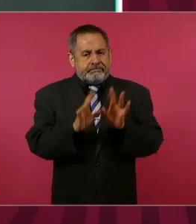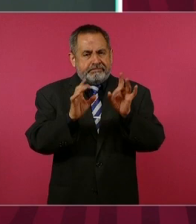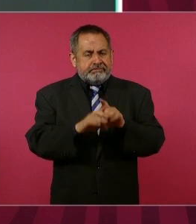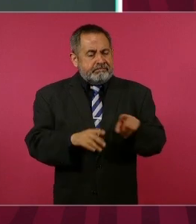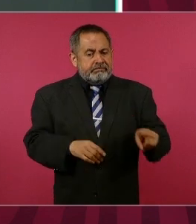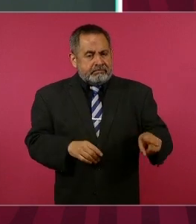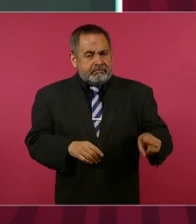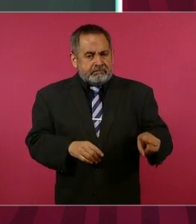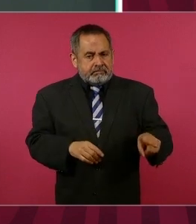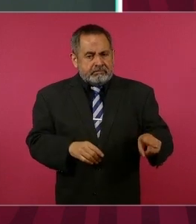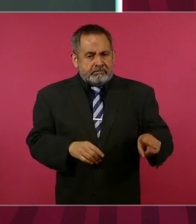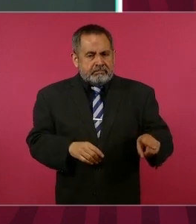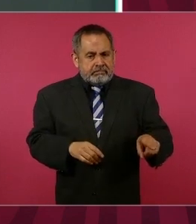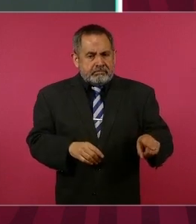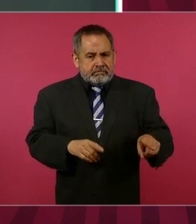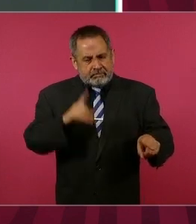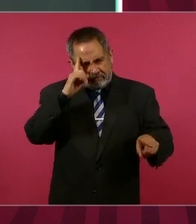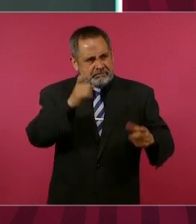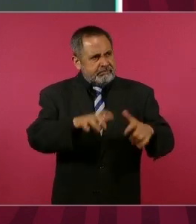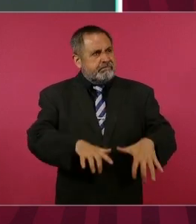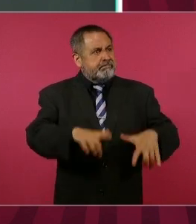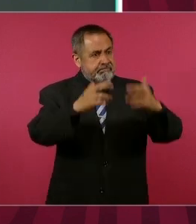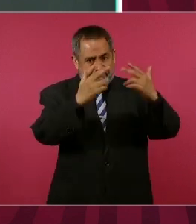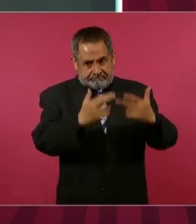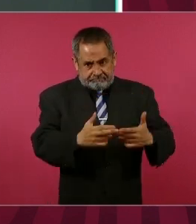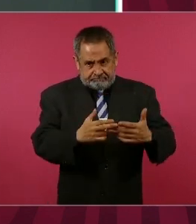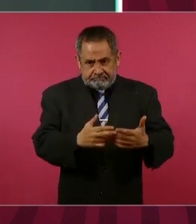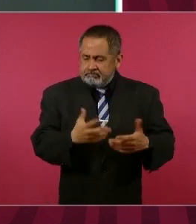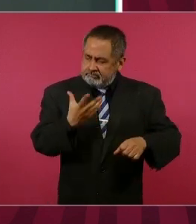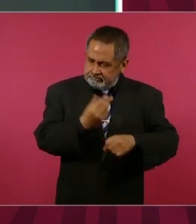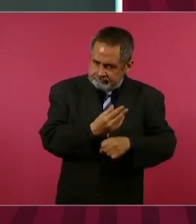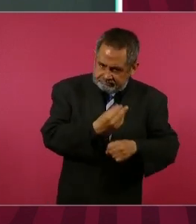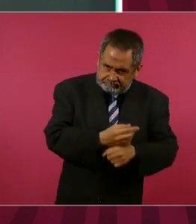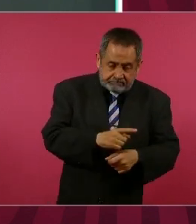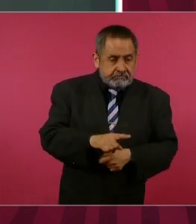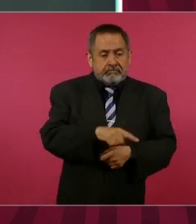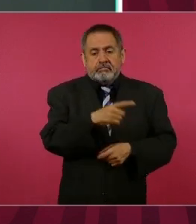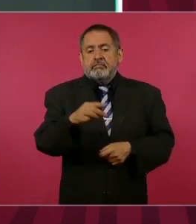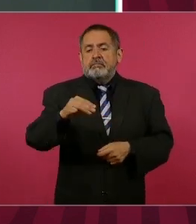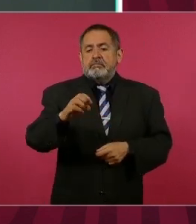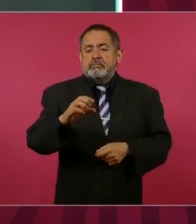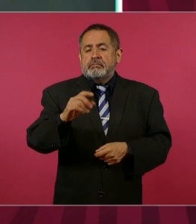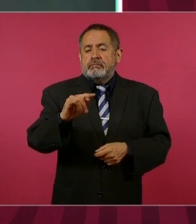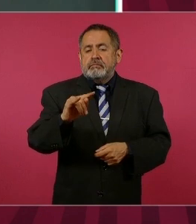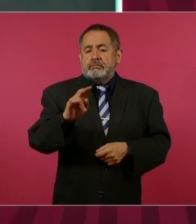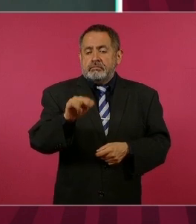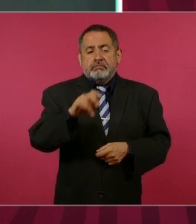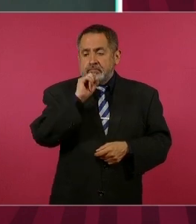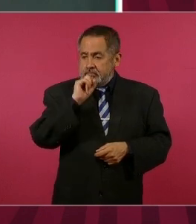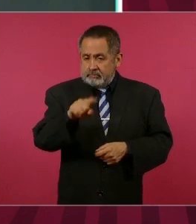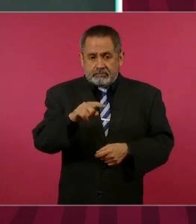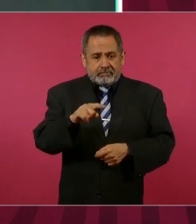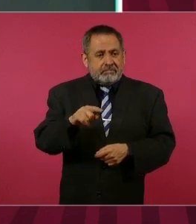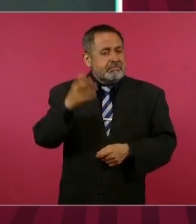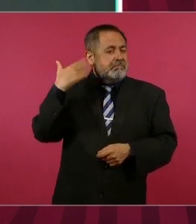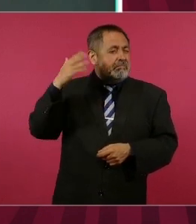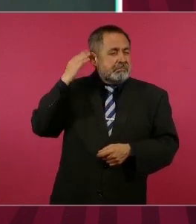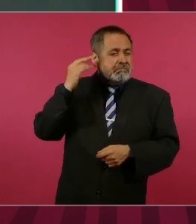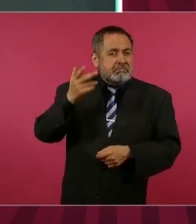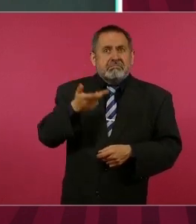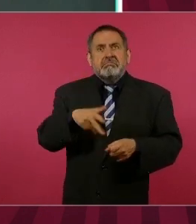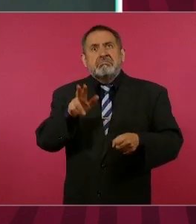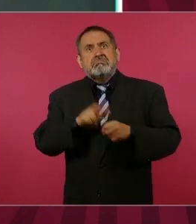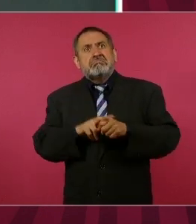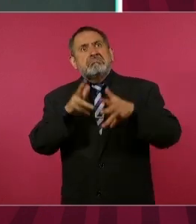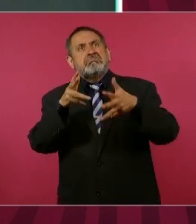sin precedentes en una inundación. En Mestitlán se puso a funcionar también un elefante blanco que durante